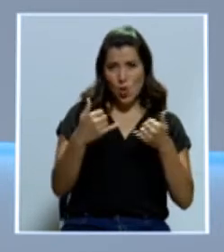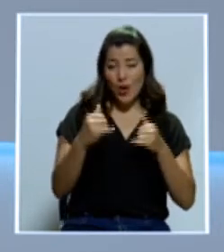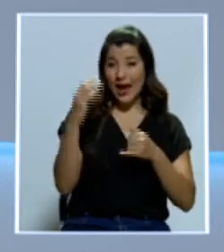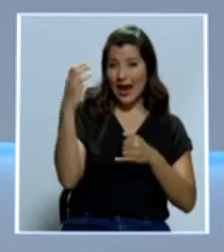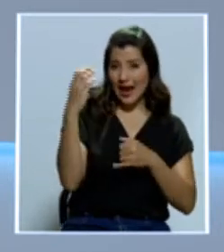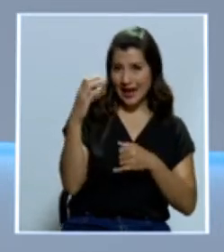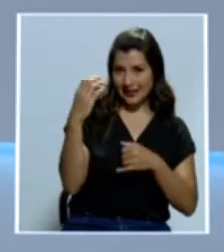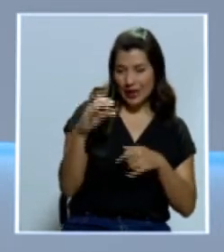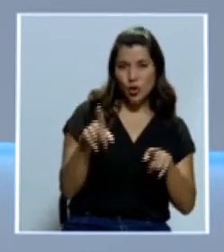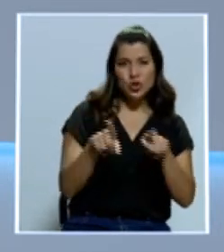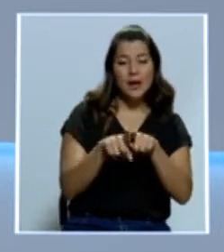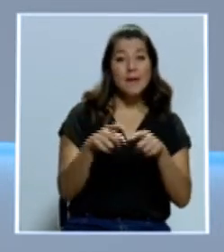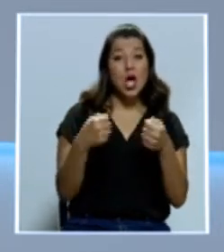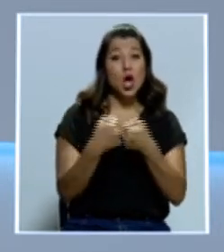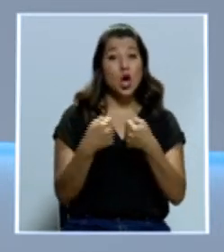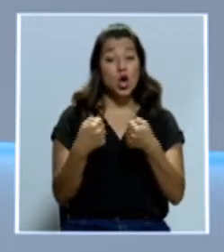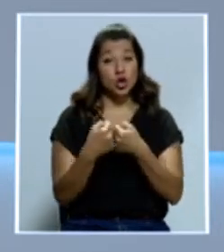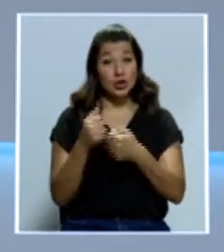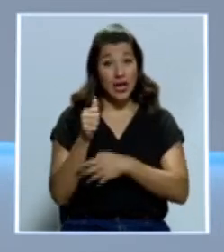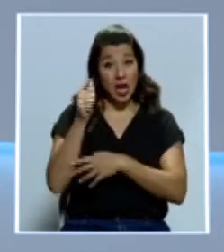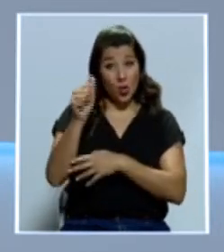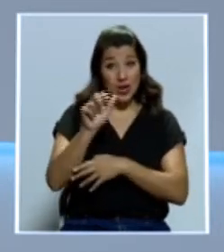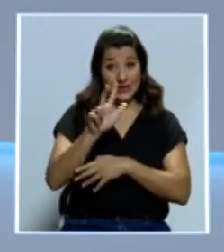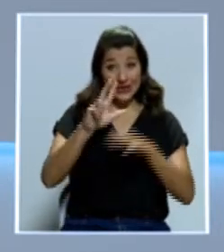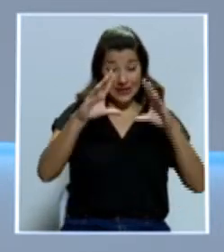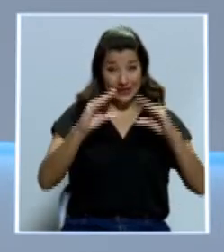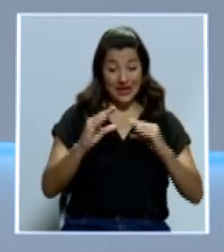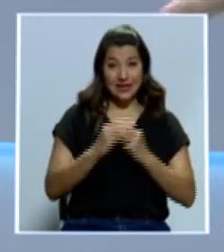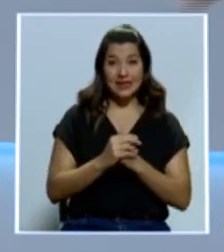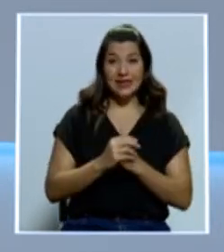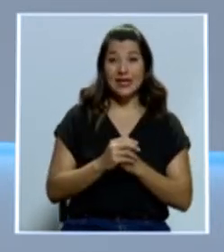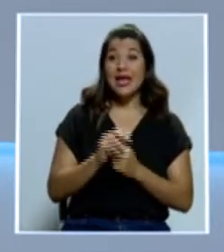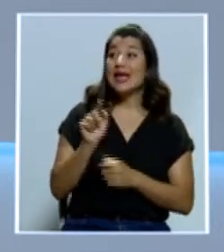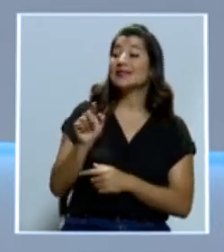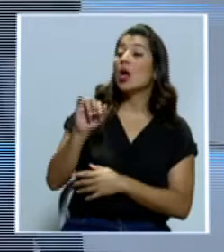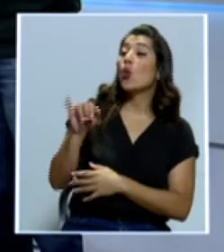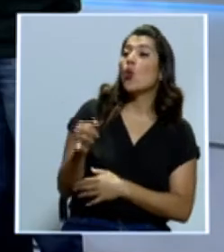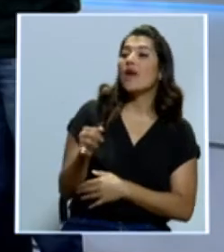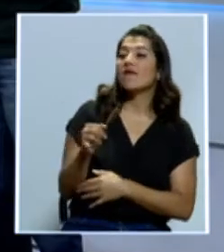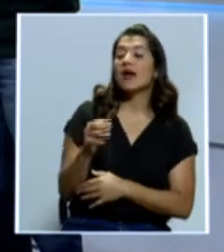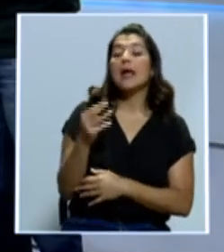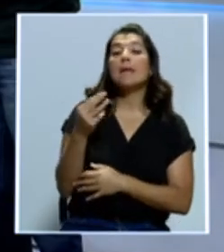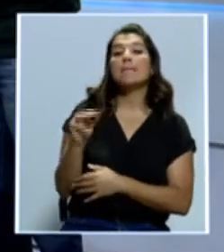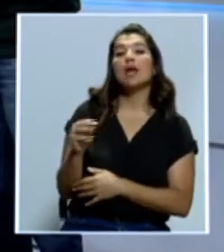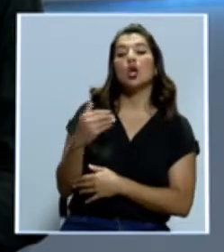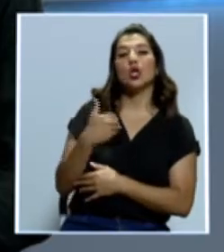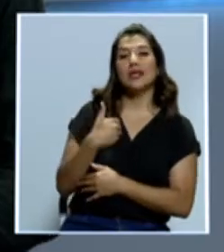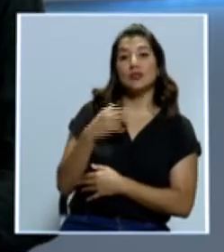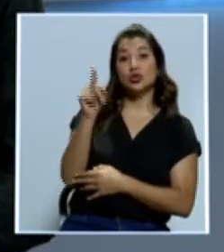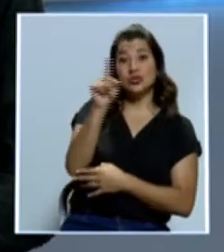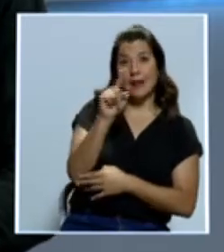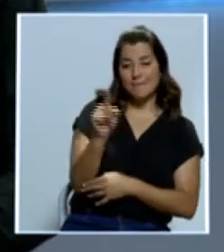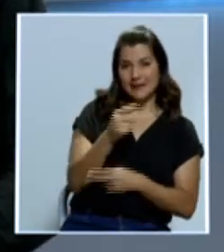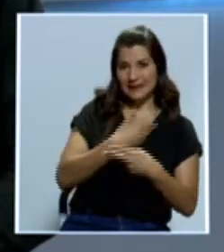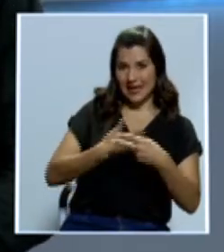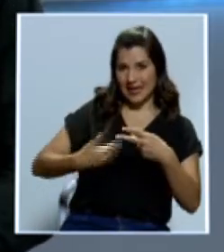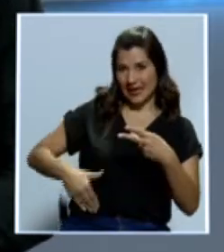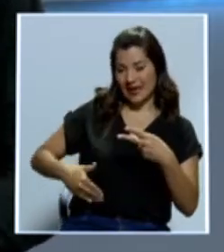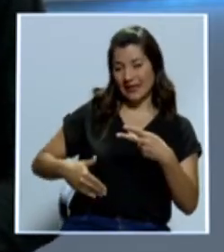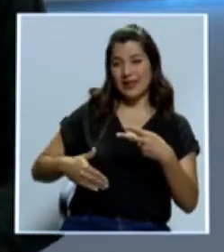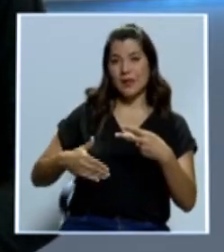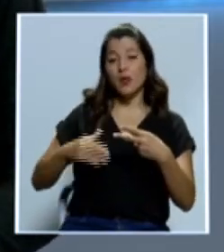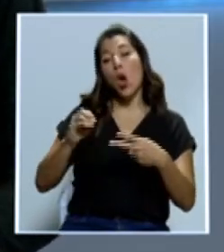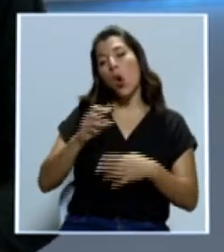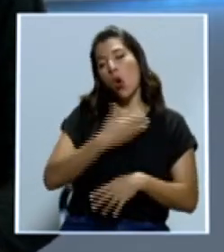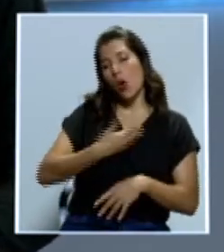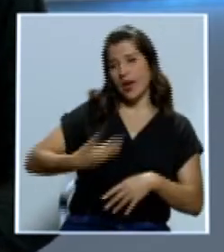Cartago también con la Liga a las 3 de la tarde. Ese es el jueves. El miércoles tenemos Saprissa Herediano, o Herediano Saprissa más bien,